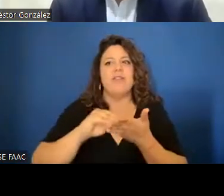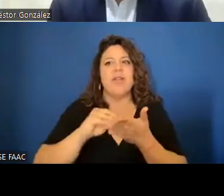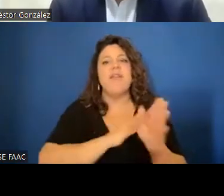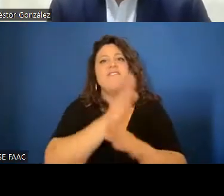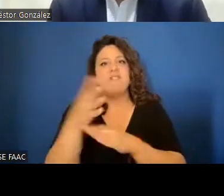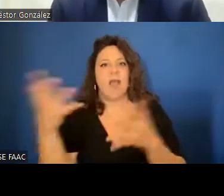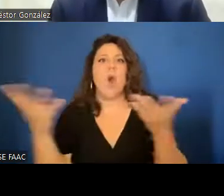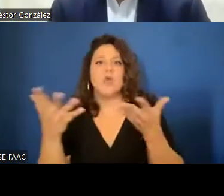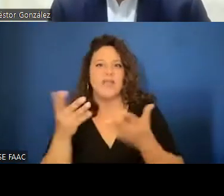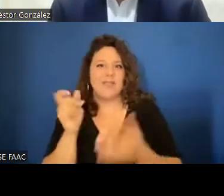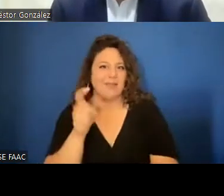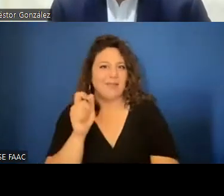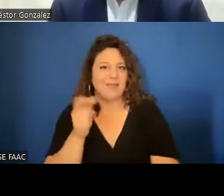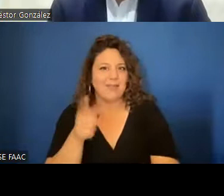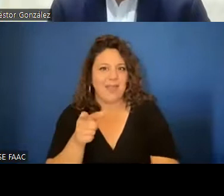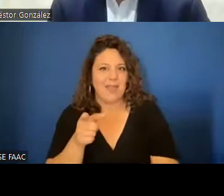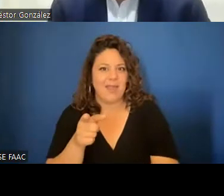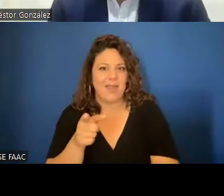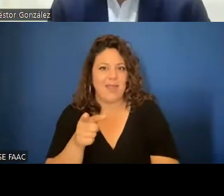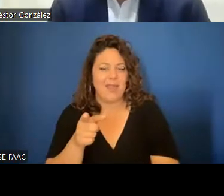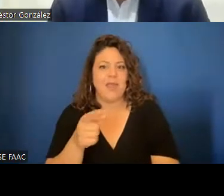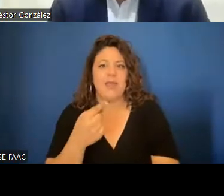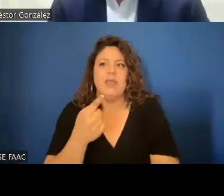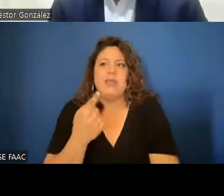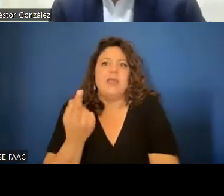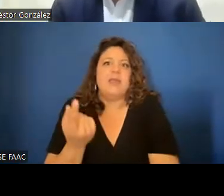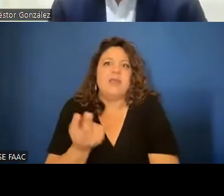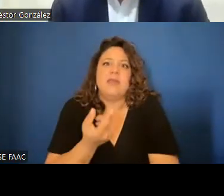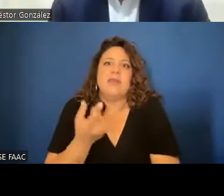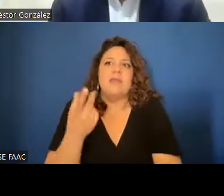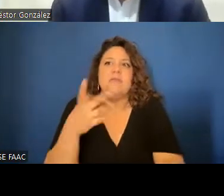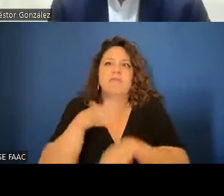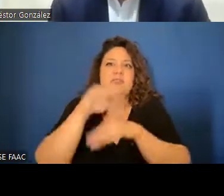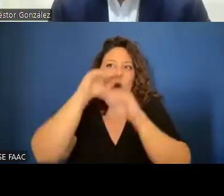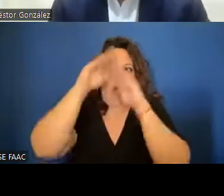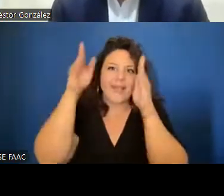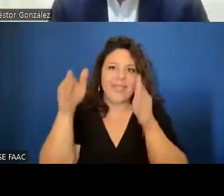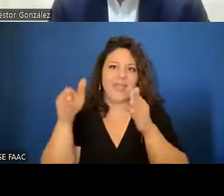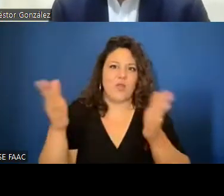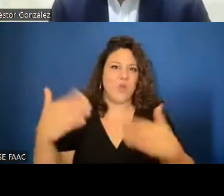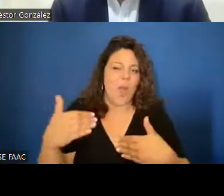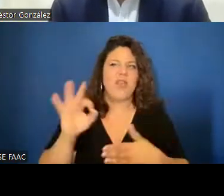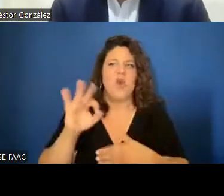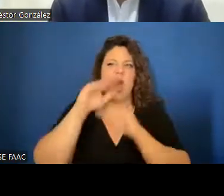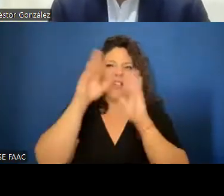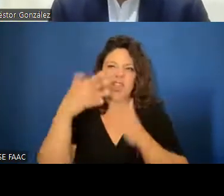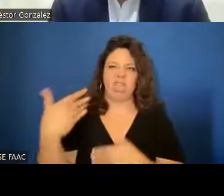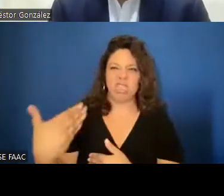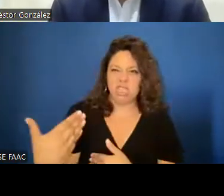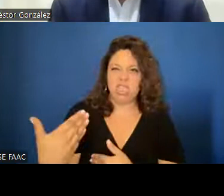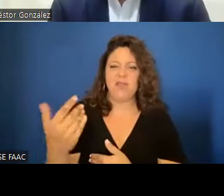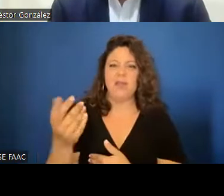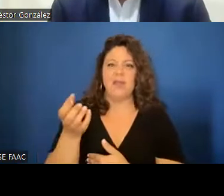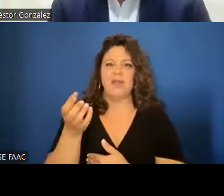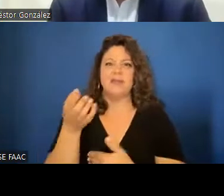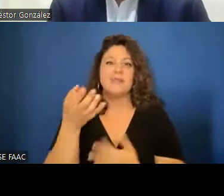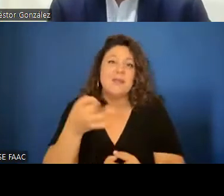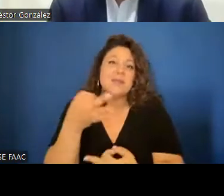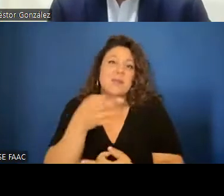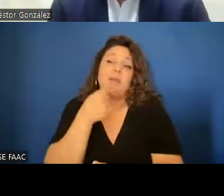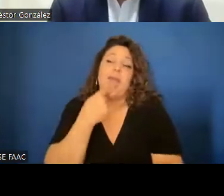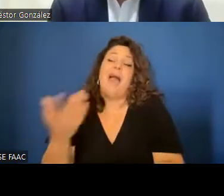cualquier empresa privada, de facilitar una información integral sobre los derechos y los recursos existentes cuando